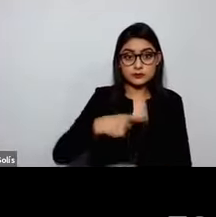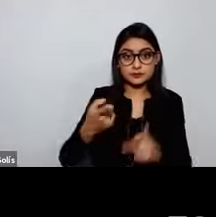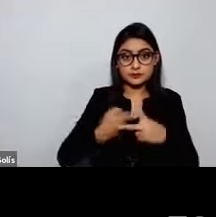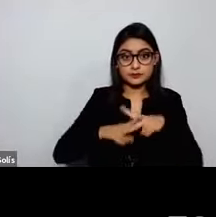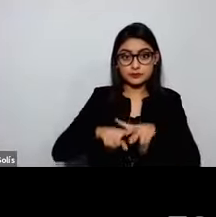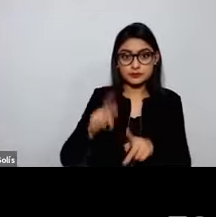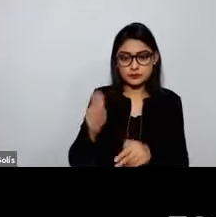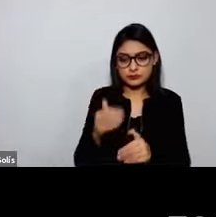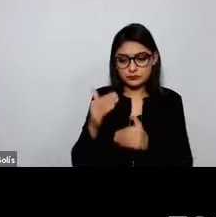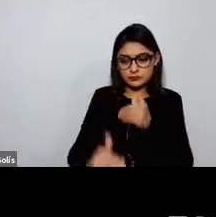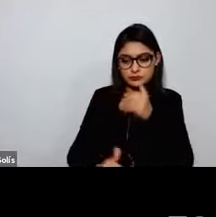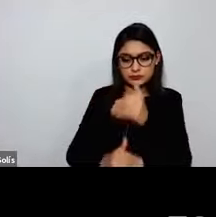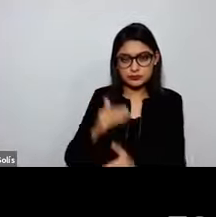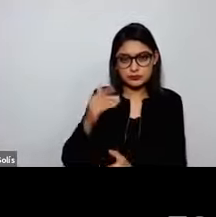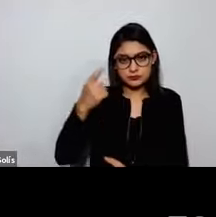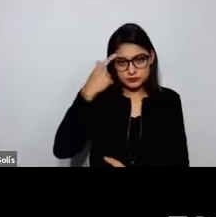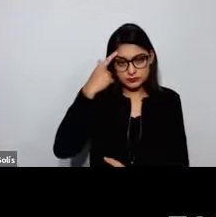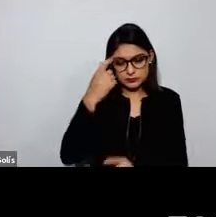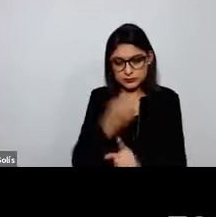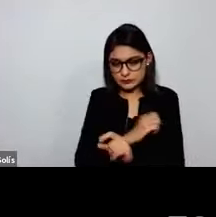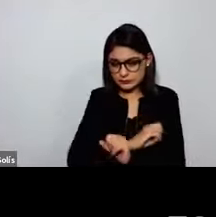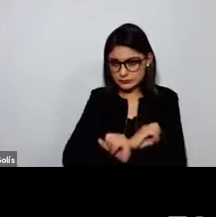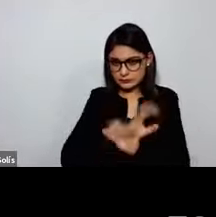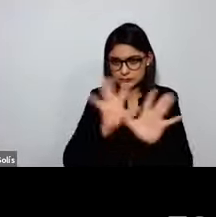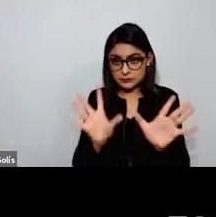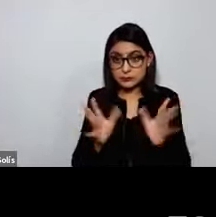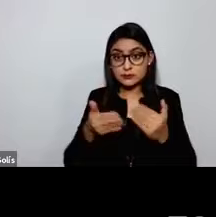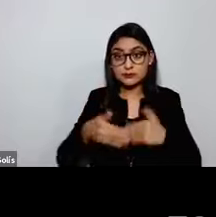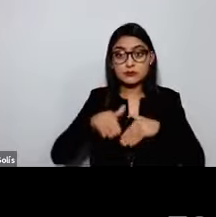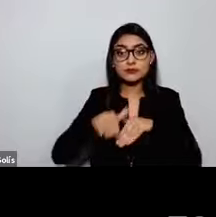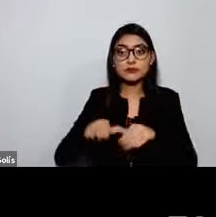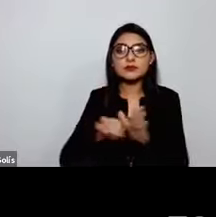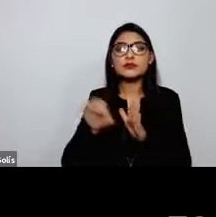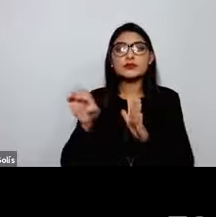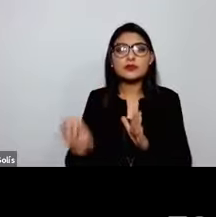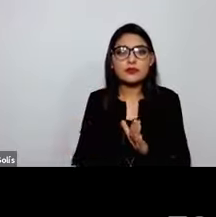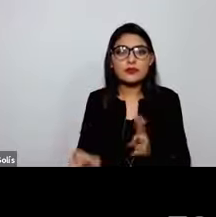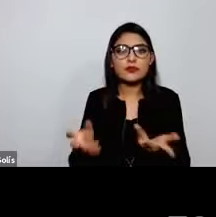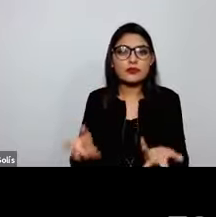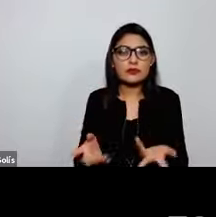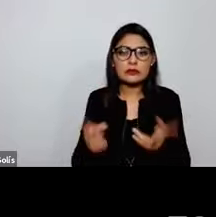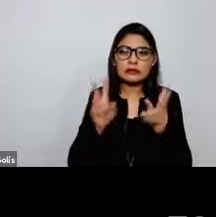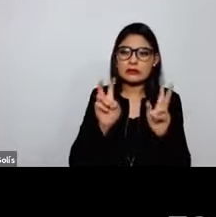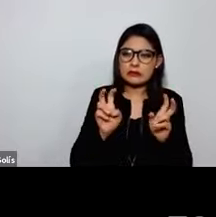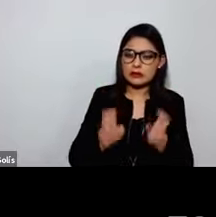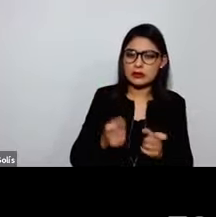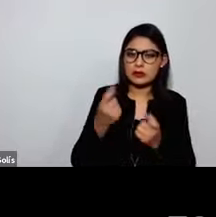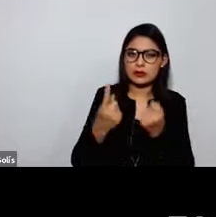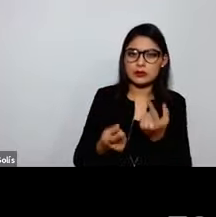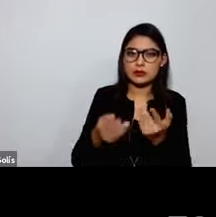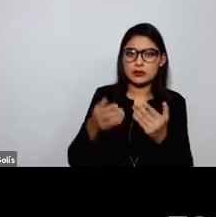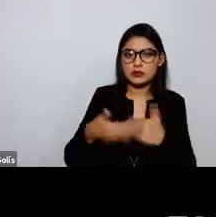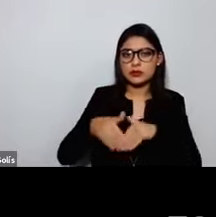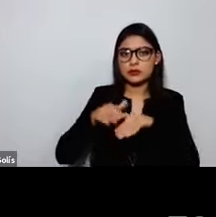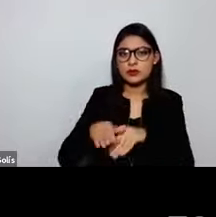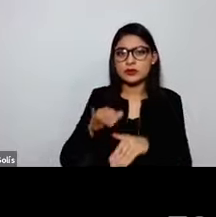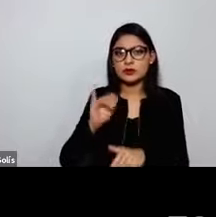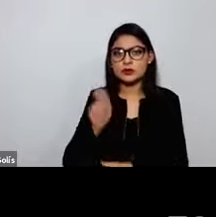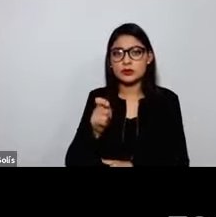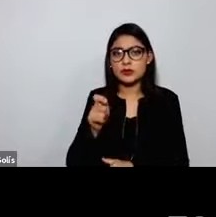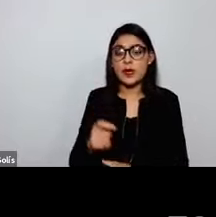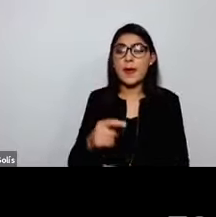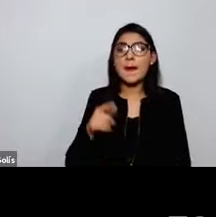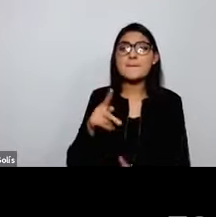delimitados, por ejemplo, de lo que implica, por decir algunos casos, la interpretación conforme, qué es el principio